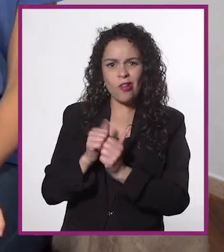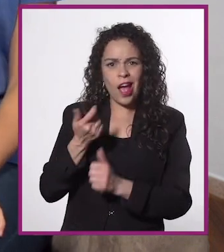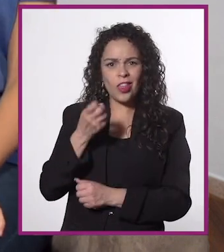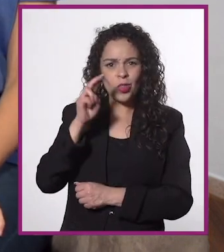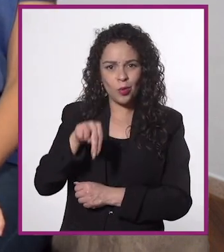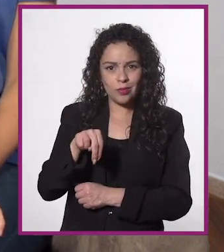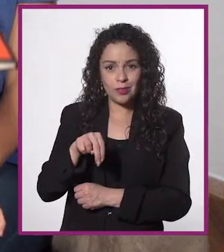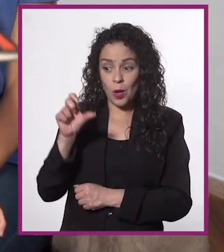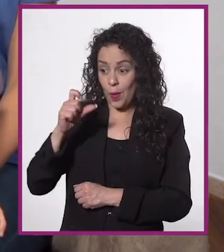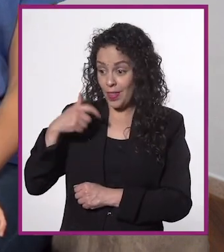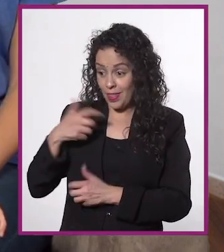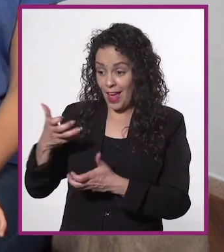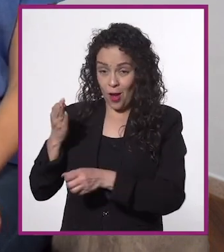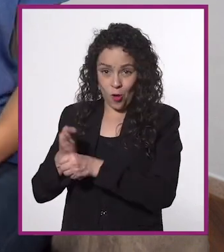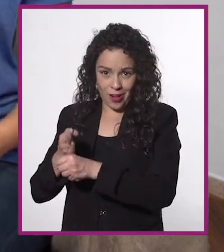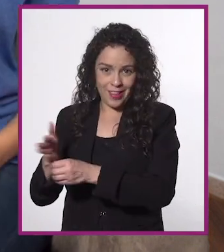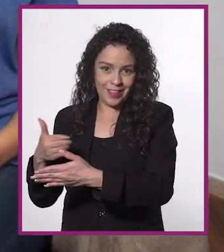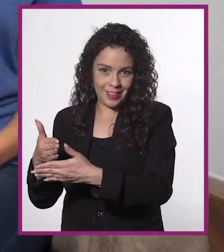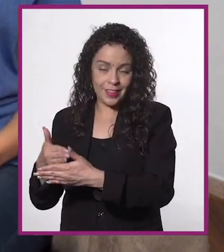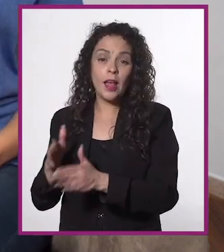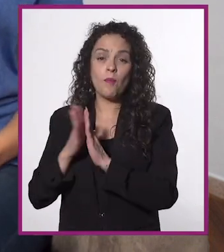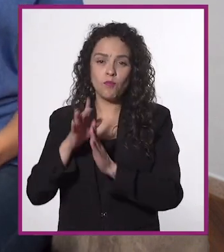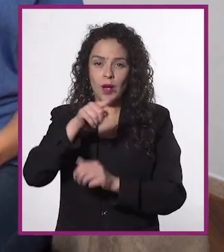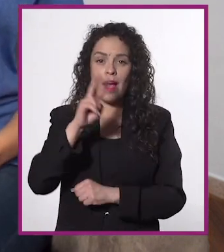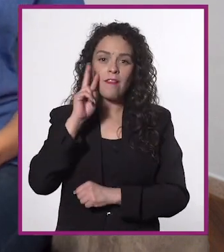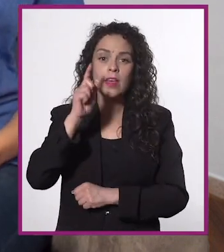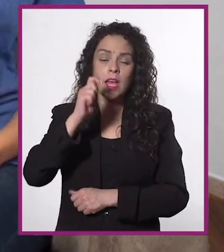seguirnos en las redes sociales que aparecen en su pantalla.